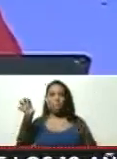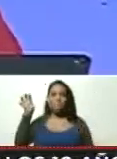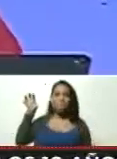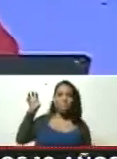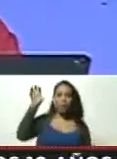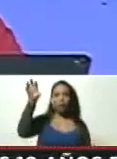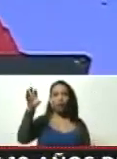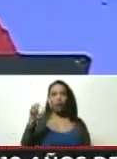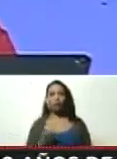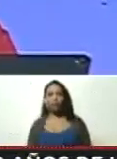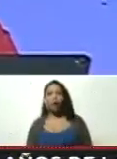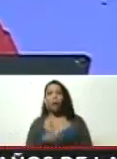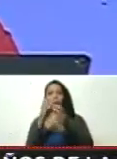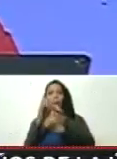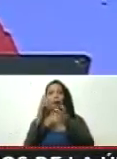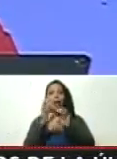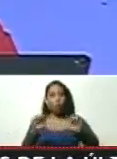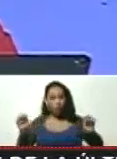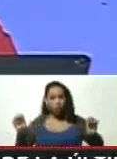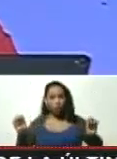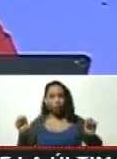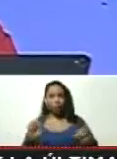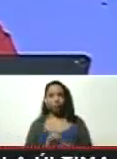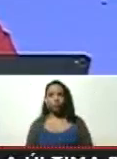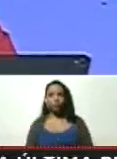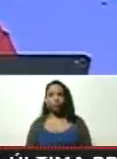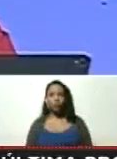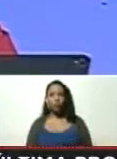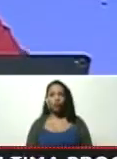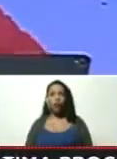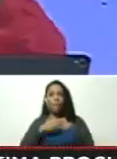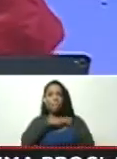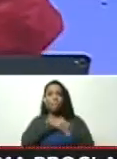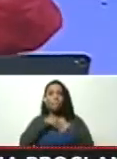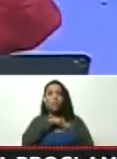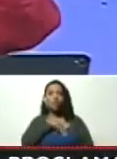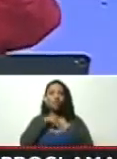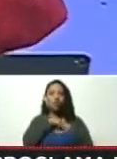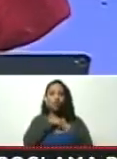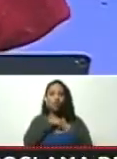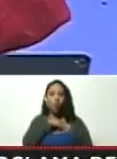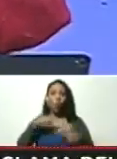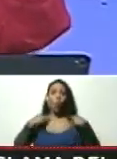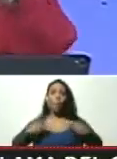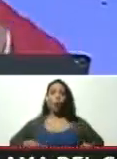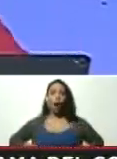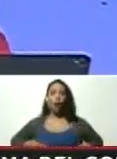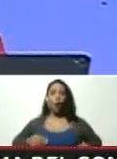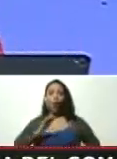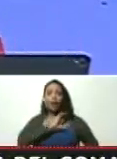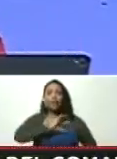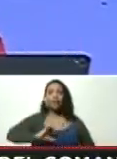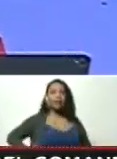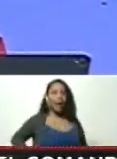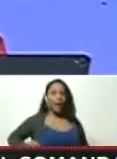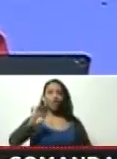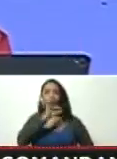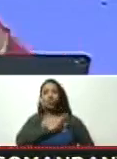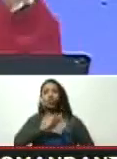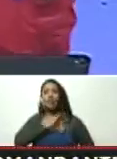patriotismo, la educación en la visión humanista, cristiana, socialista del siglo